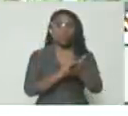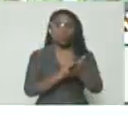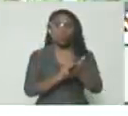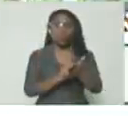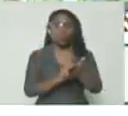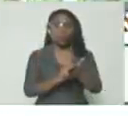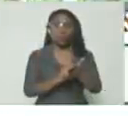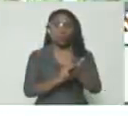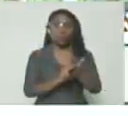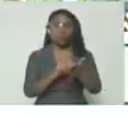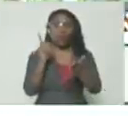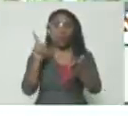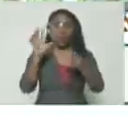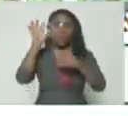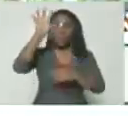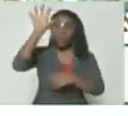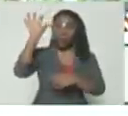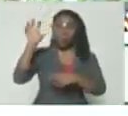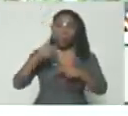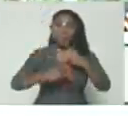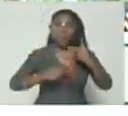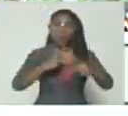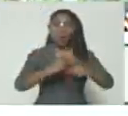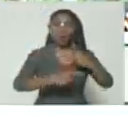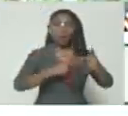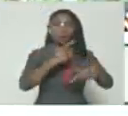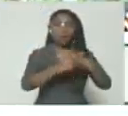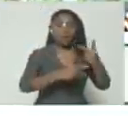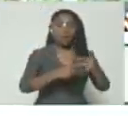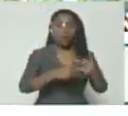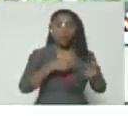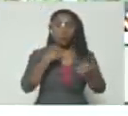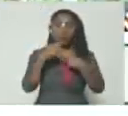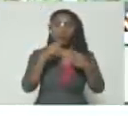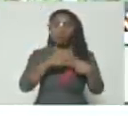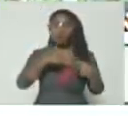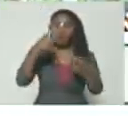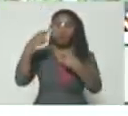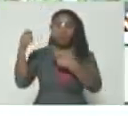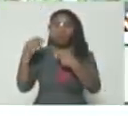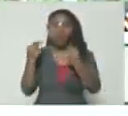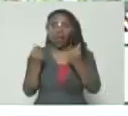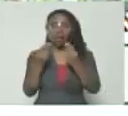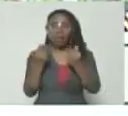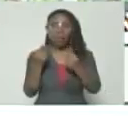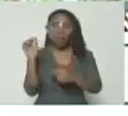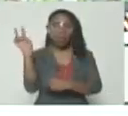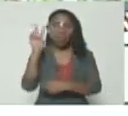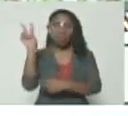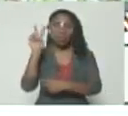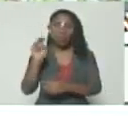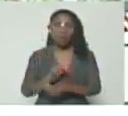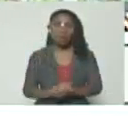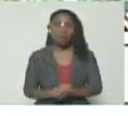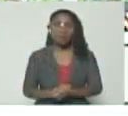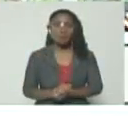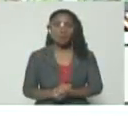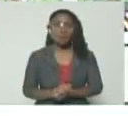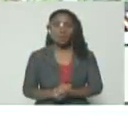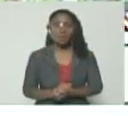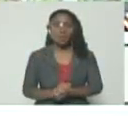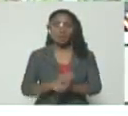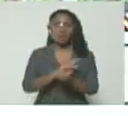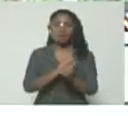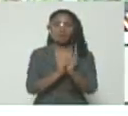Primer punto, el mapa productivo exportador de la economía venezolana. La